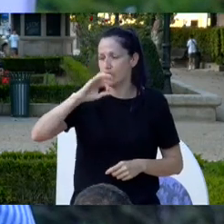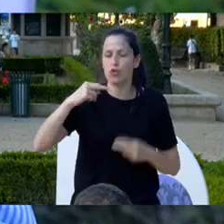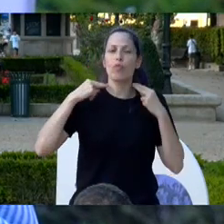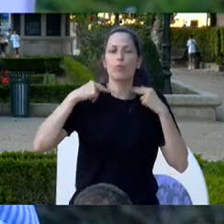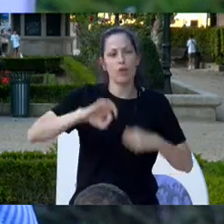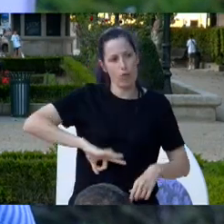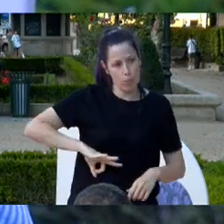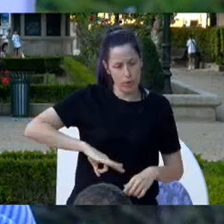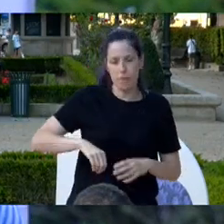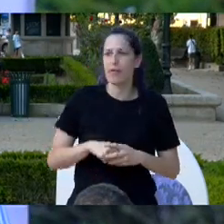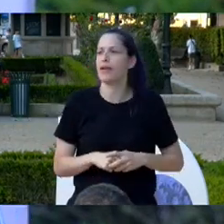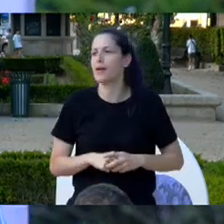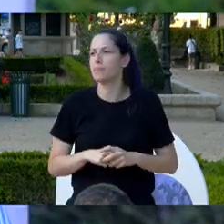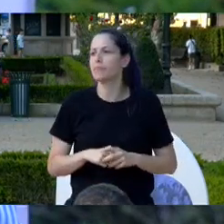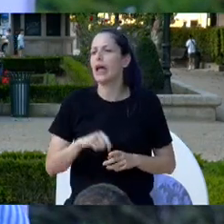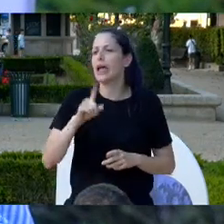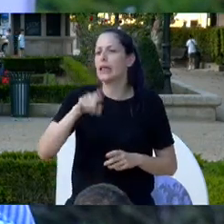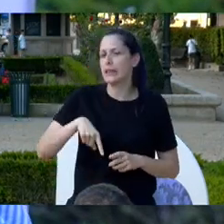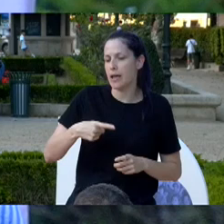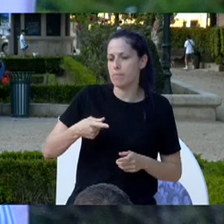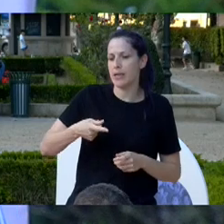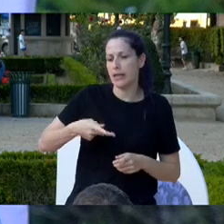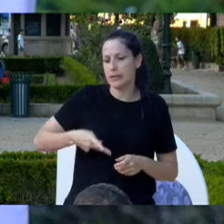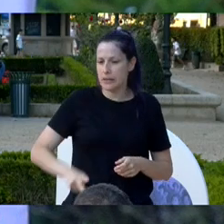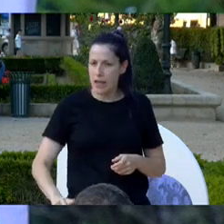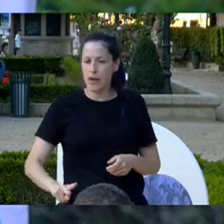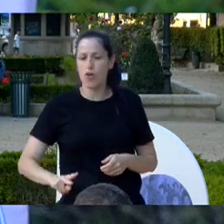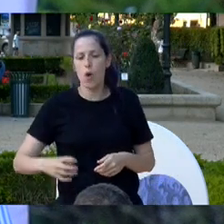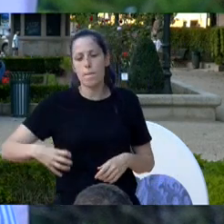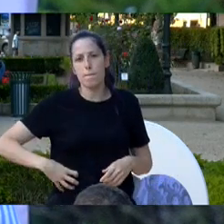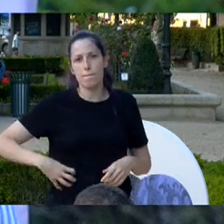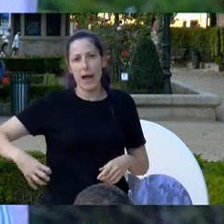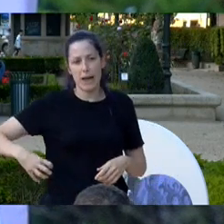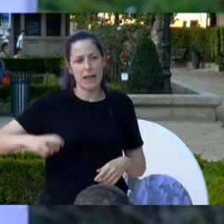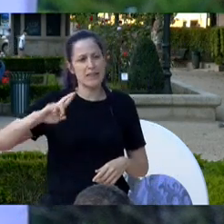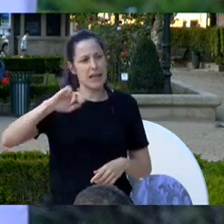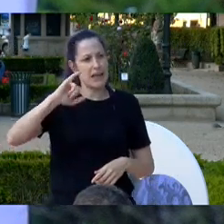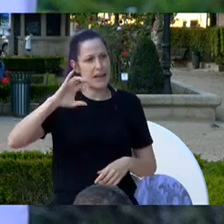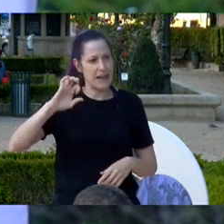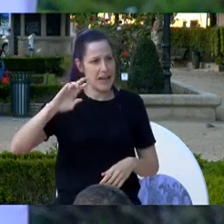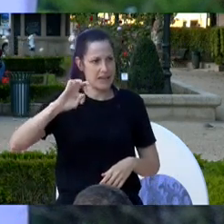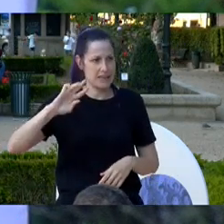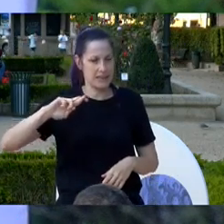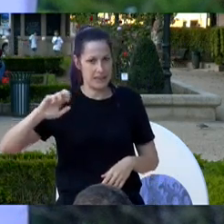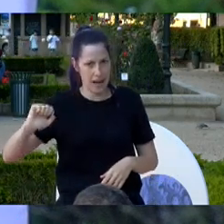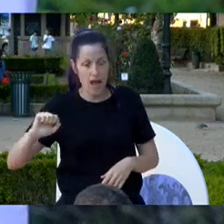Redondela y era xenro del marqués de Riestra, después fue o seu fillo Francisco de Federico Riestra, después fue